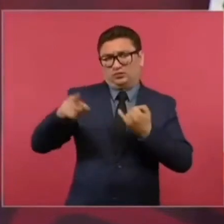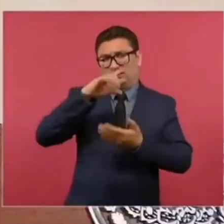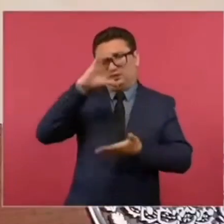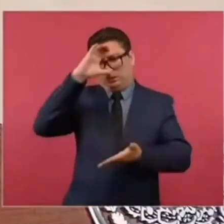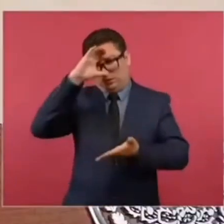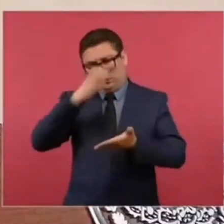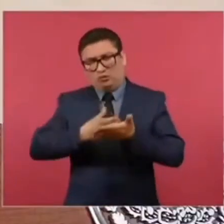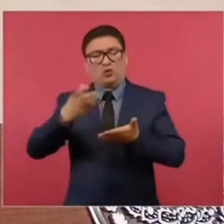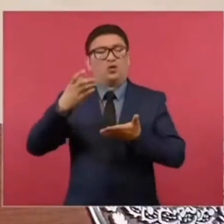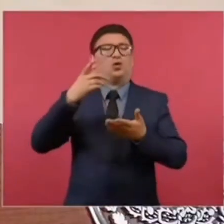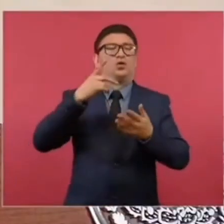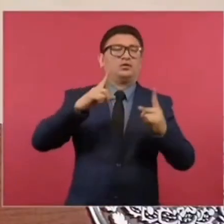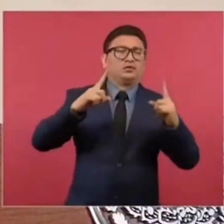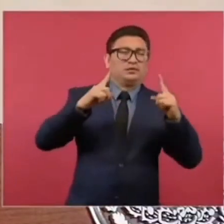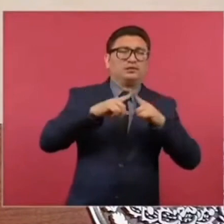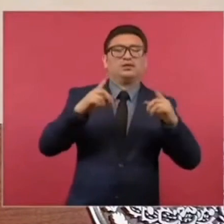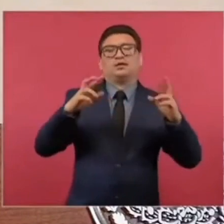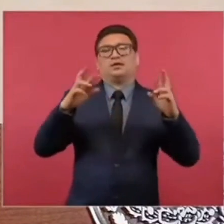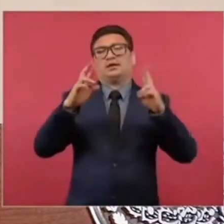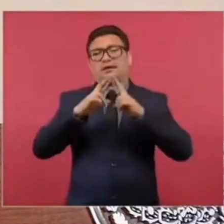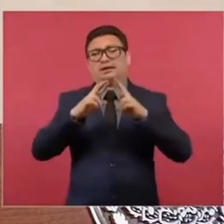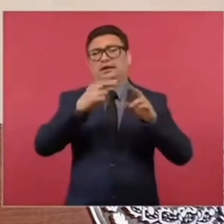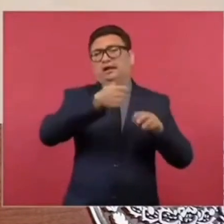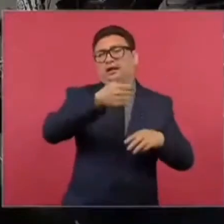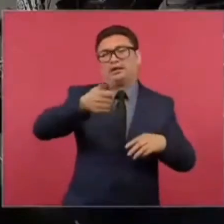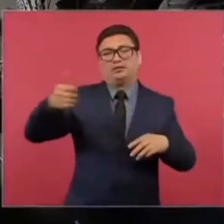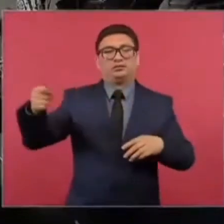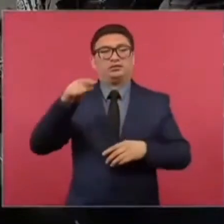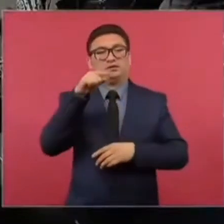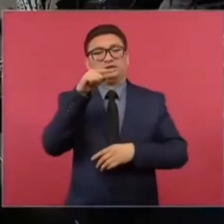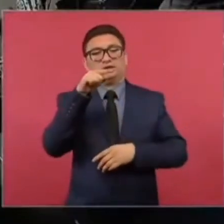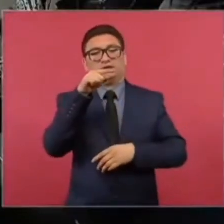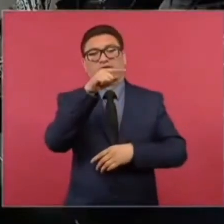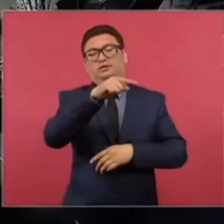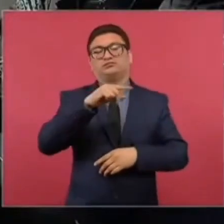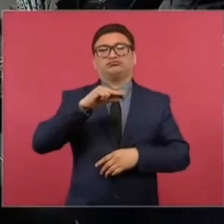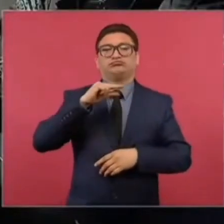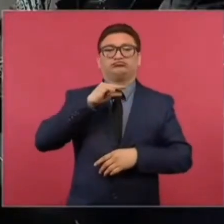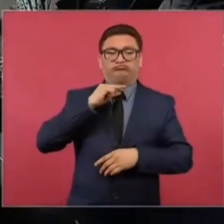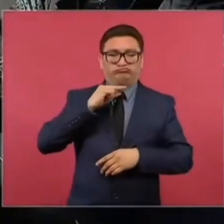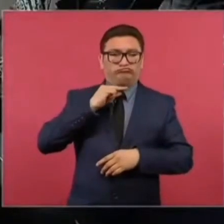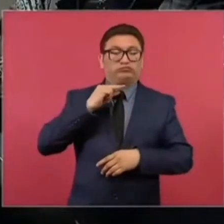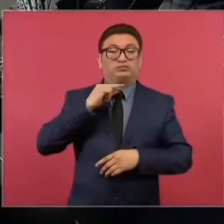y católicos, el padre Nacho.